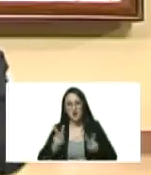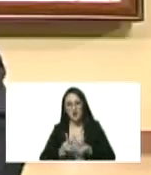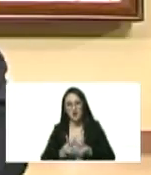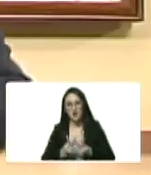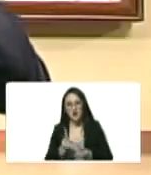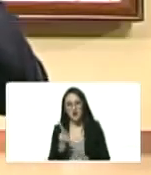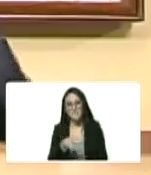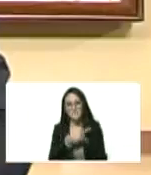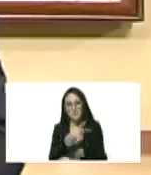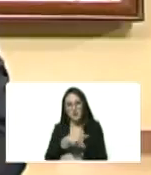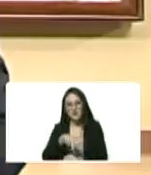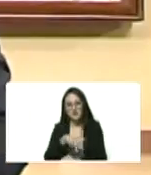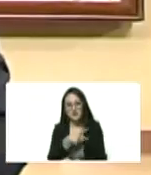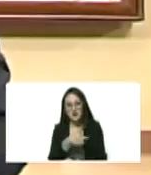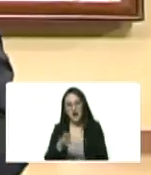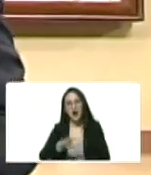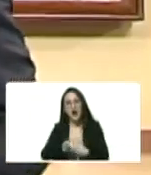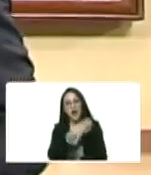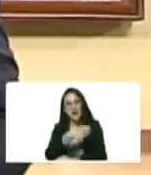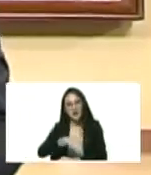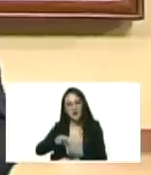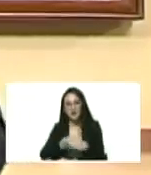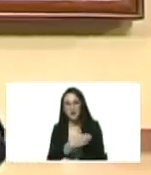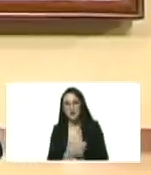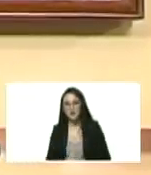la poesía, por el canto,